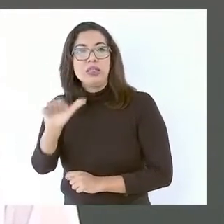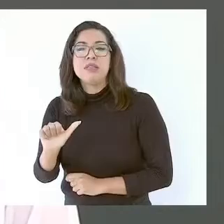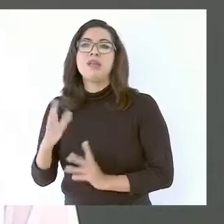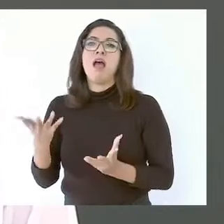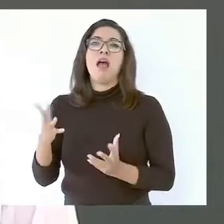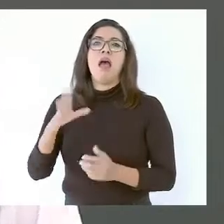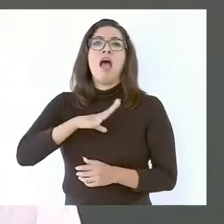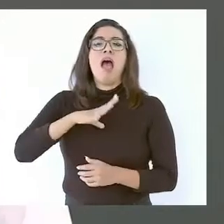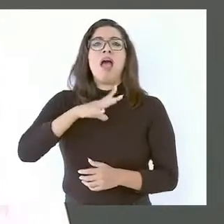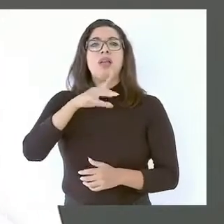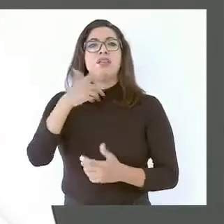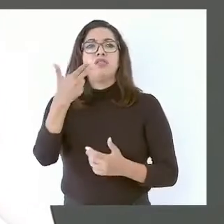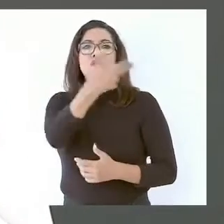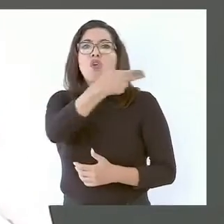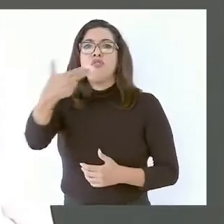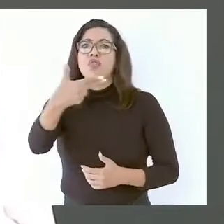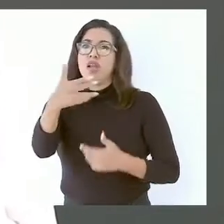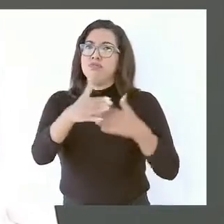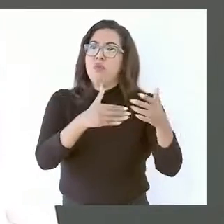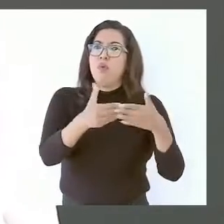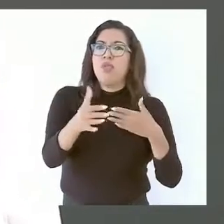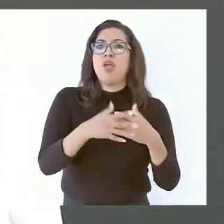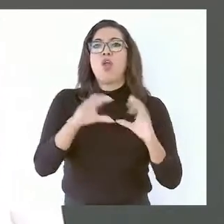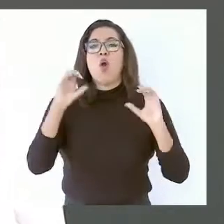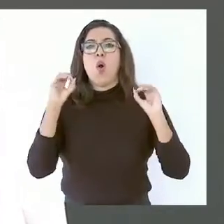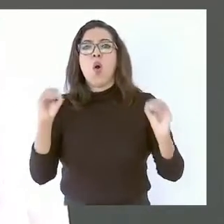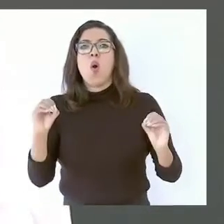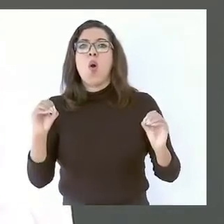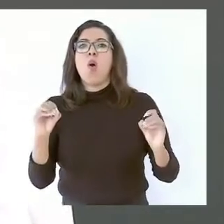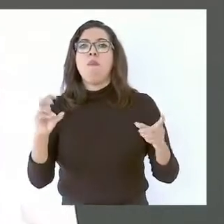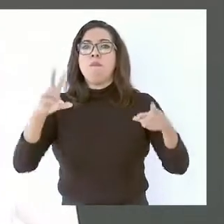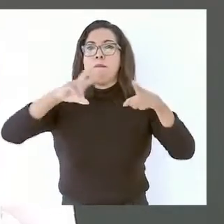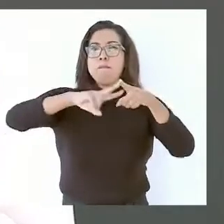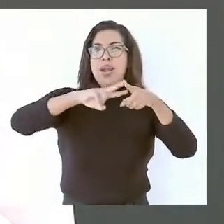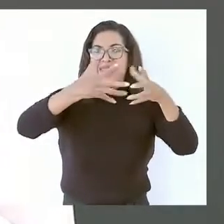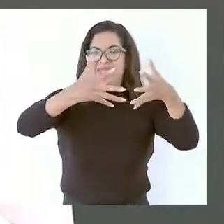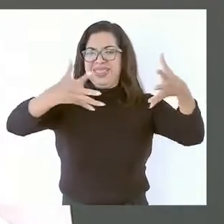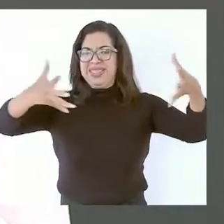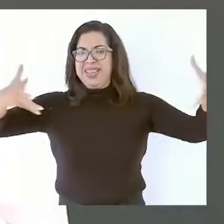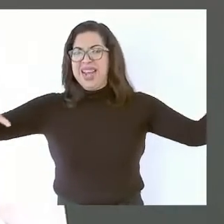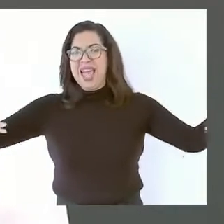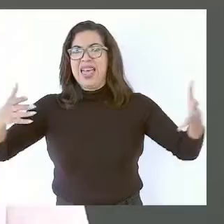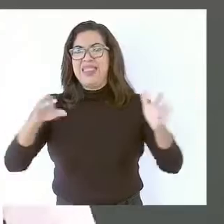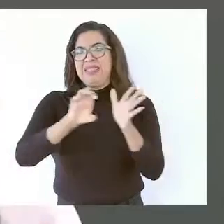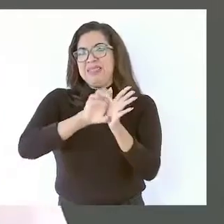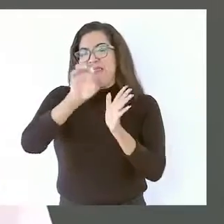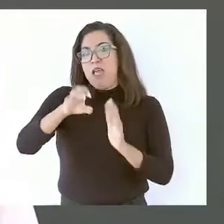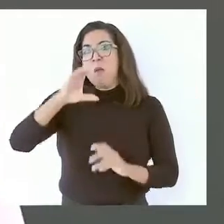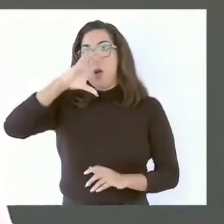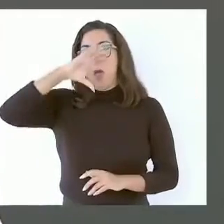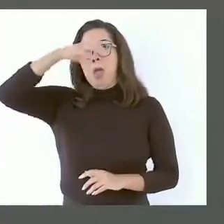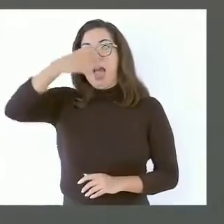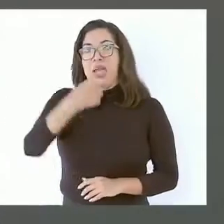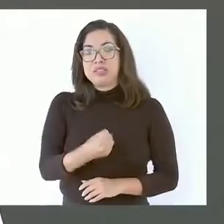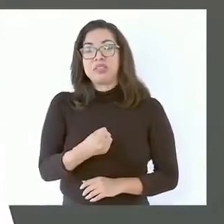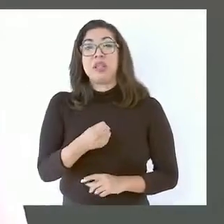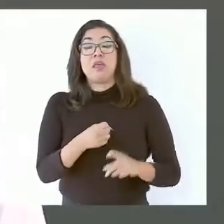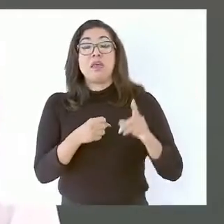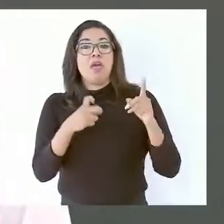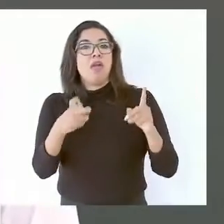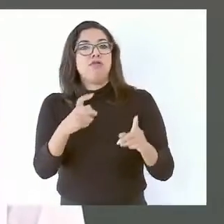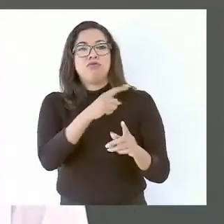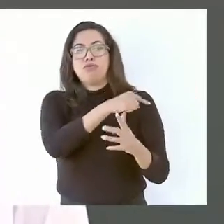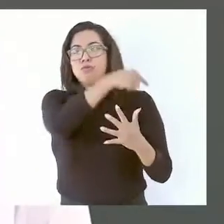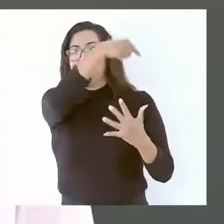los extraordinarios parques temáticos como Xcaret. Cultura, natura y tecnología